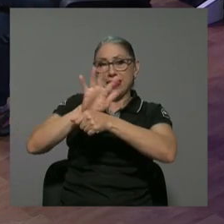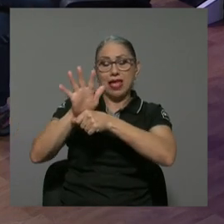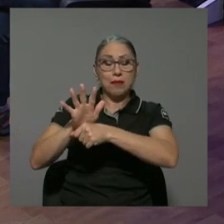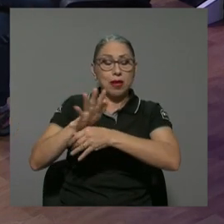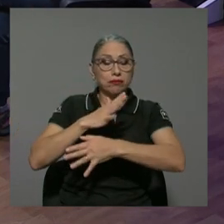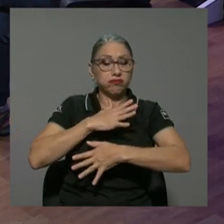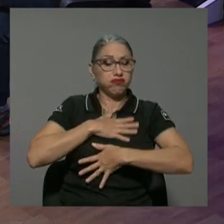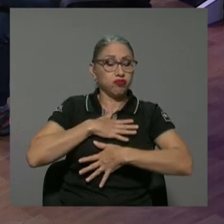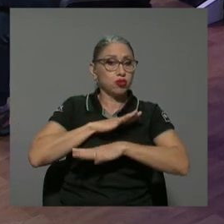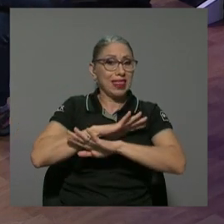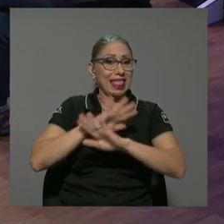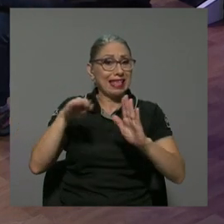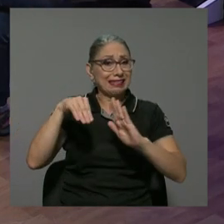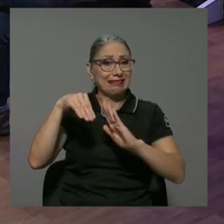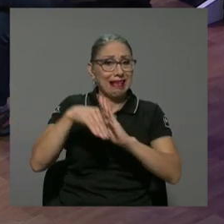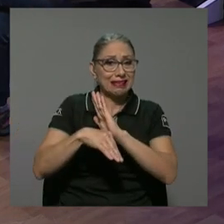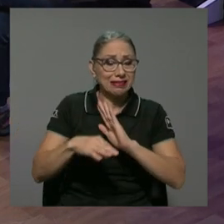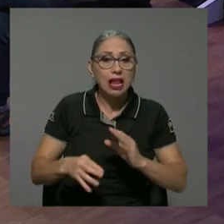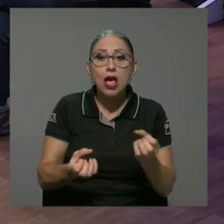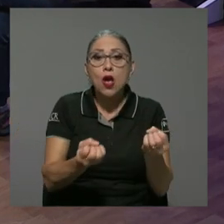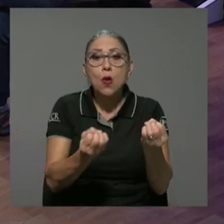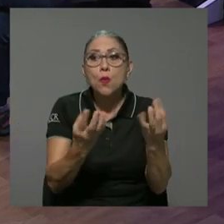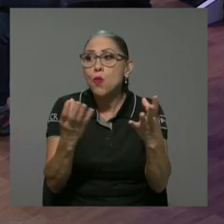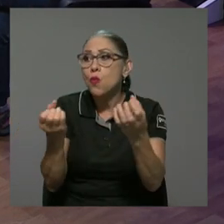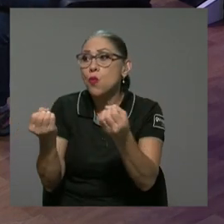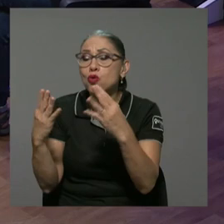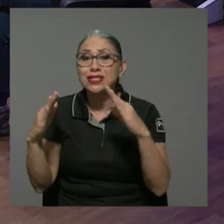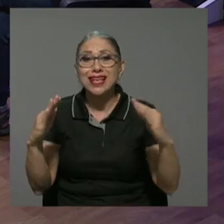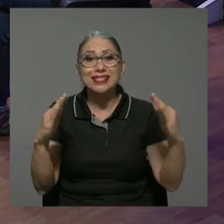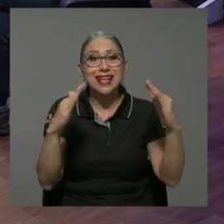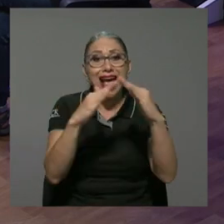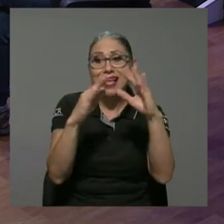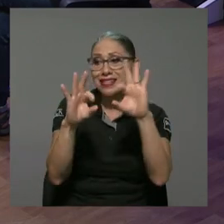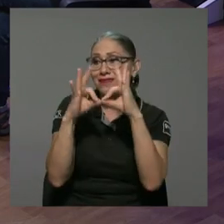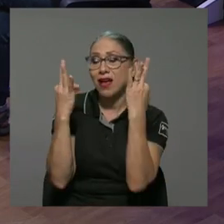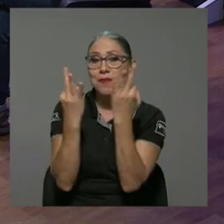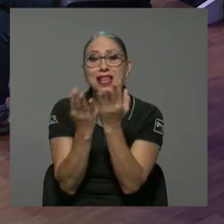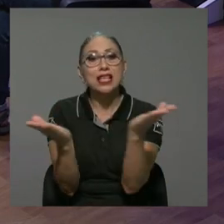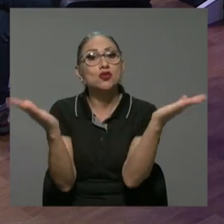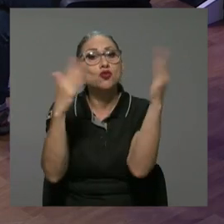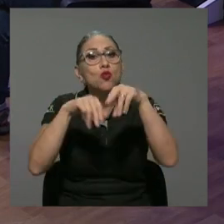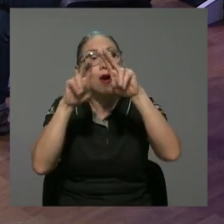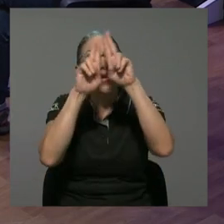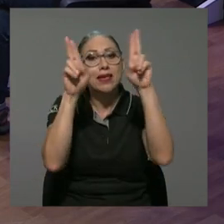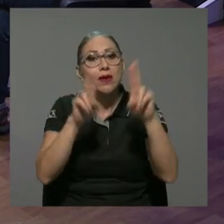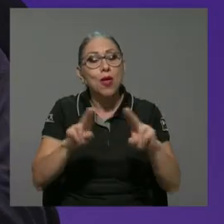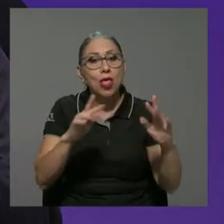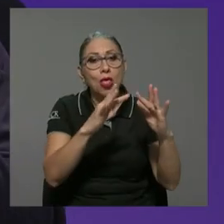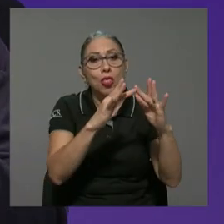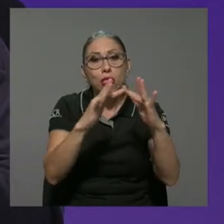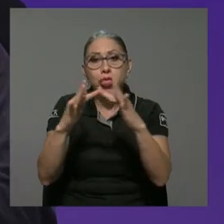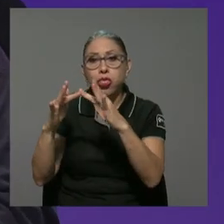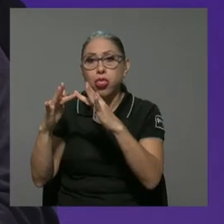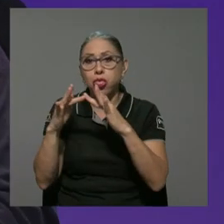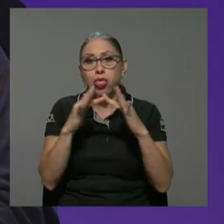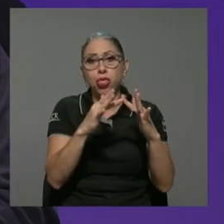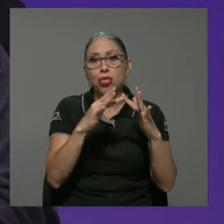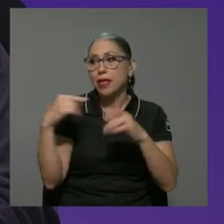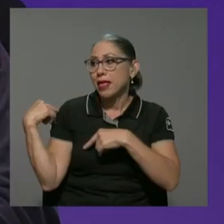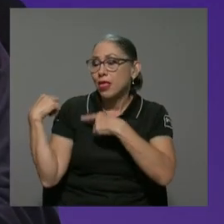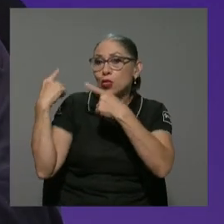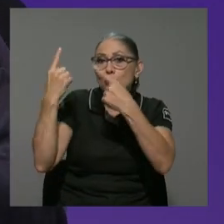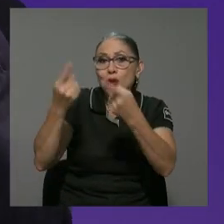Muchos hogares no tenían conectividad y no la llegaron a tener durante la pandemia, a pesar de que había